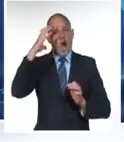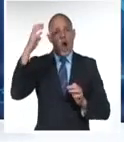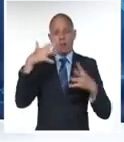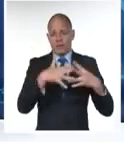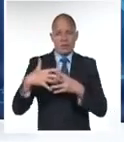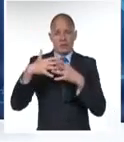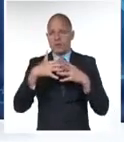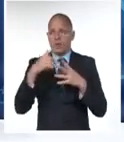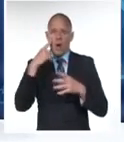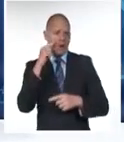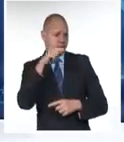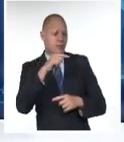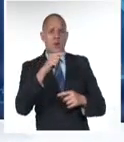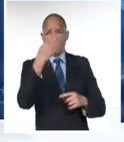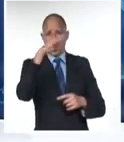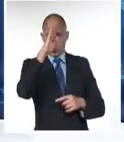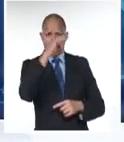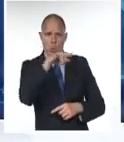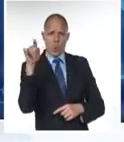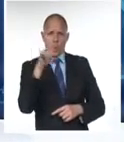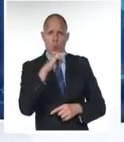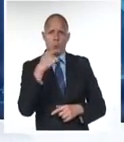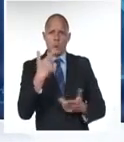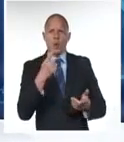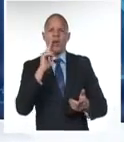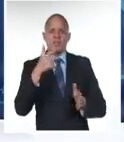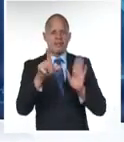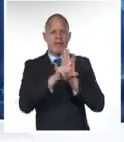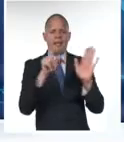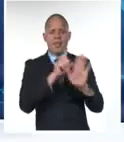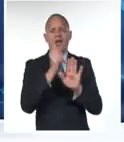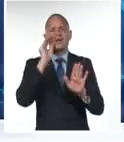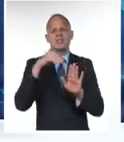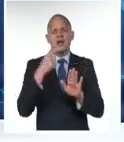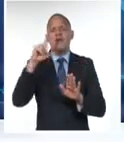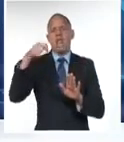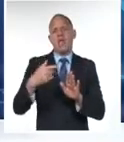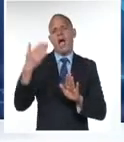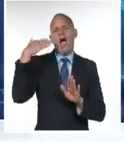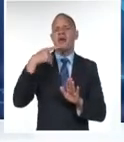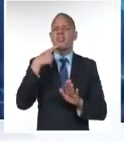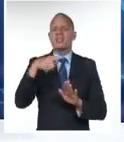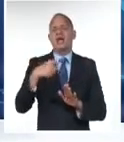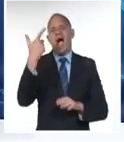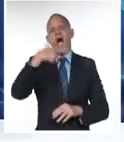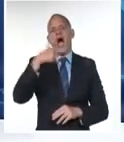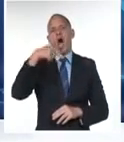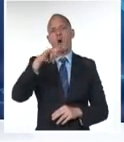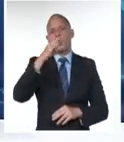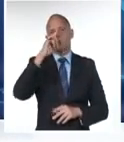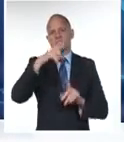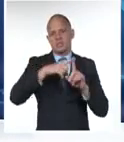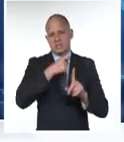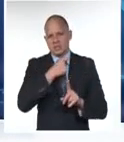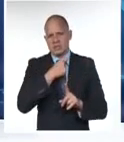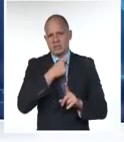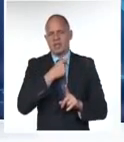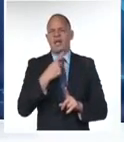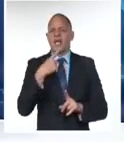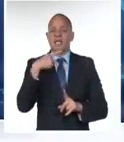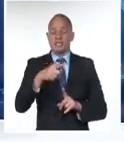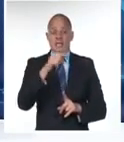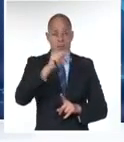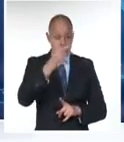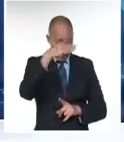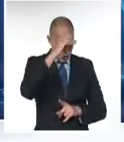hacia Cuba ha tenido como soporte legal a la Ley de Ajuste Cubano, que ofrece a todo cubano que llega a ese país la